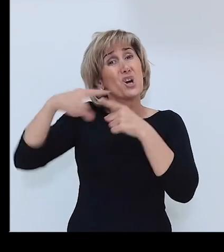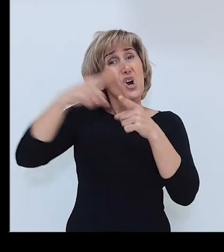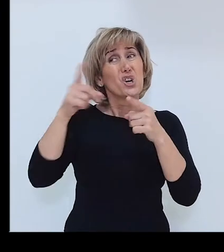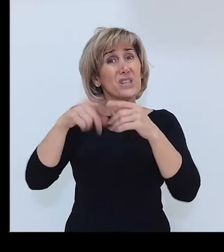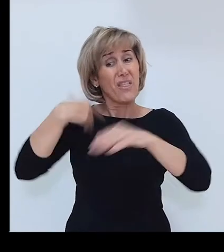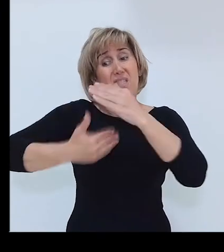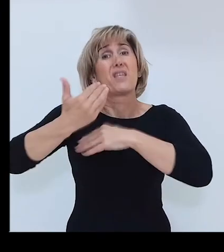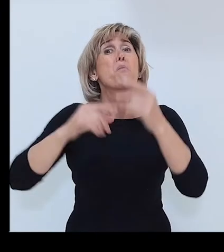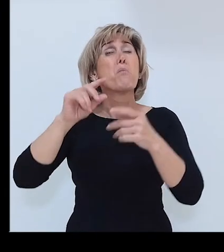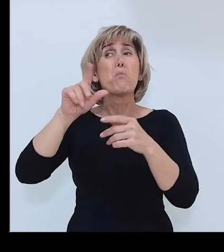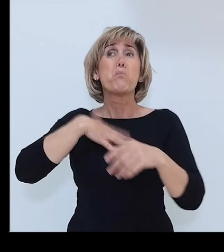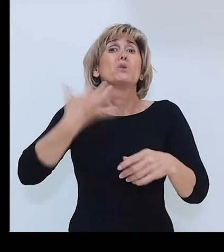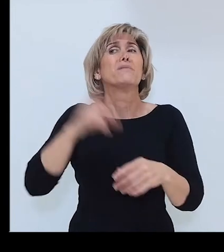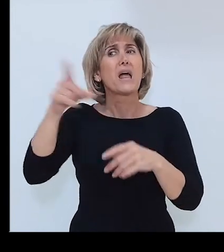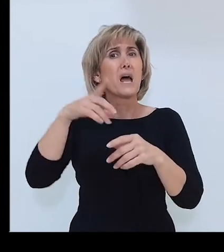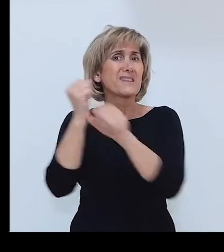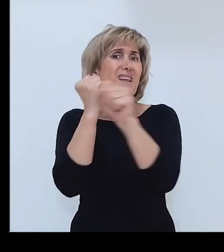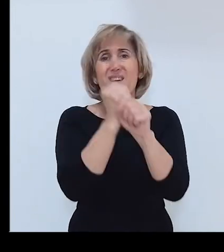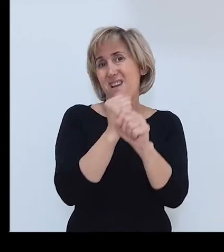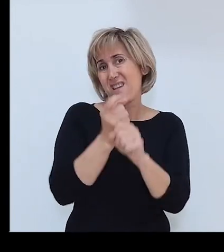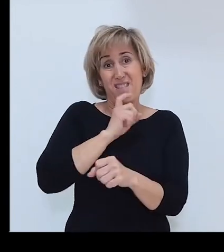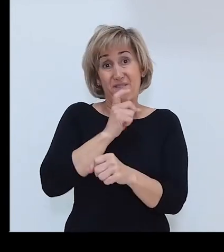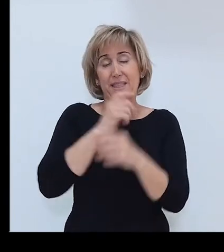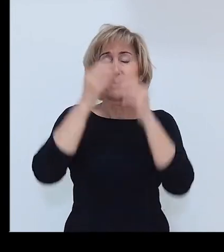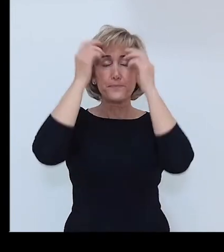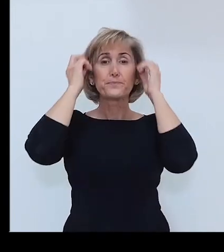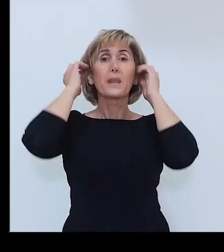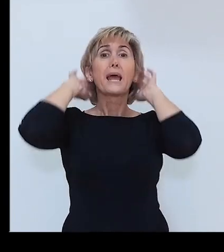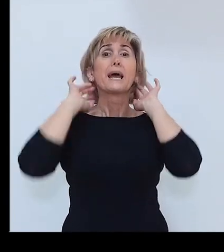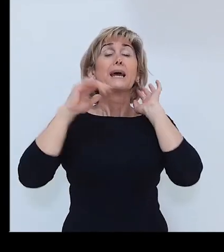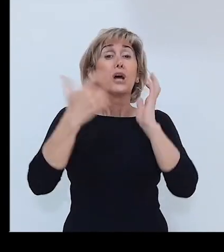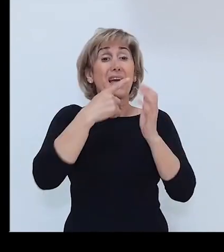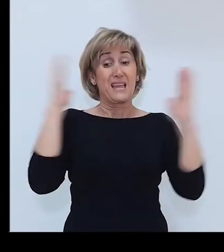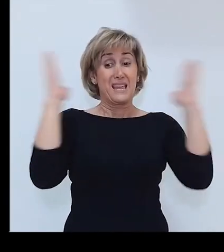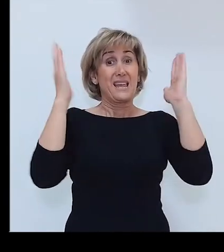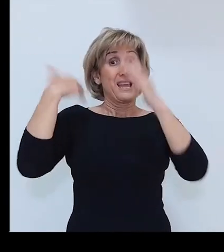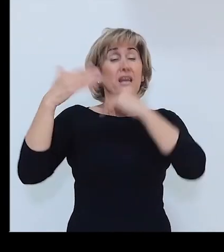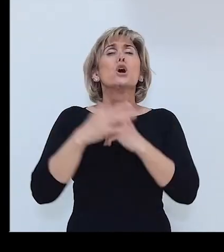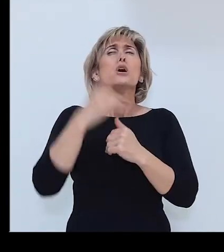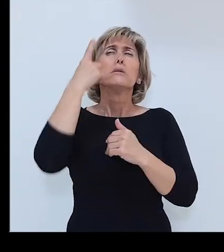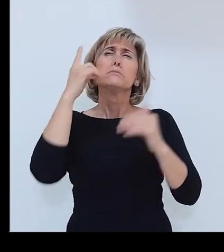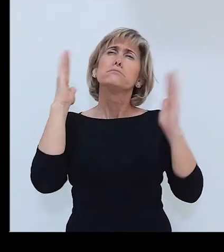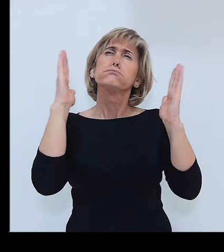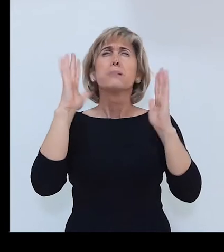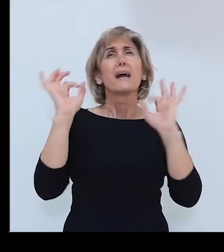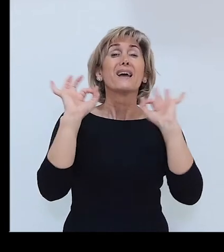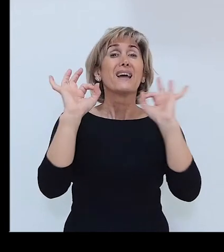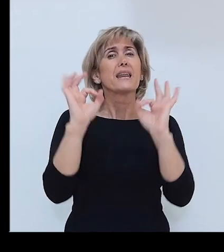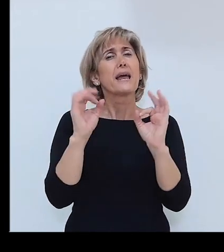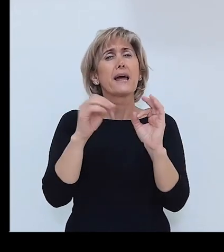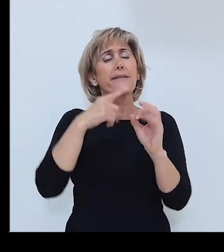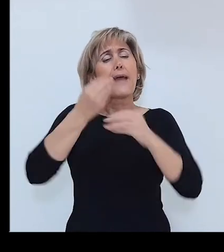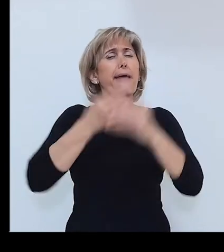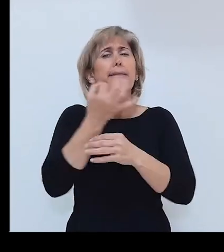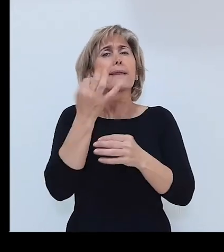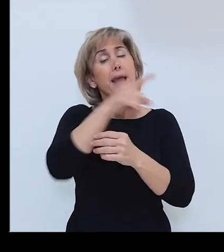de posibilidades de vida, ¿no? Entonces, las alternativas, una era que se vio Martineau, una era la costura, ganarse